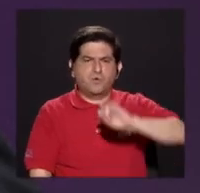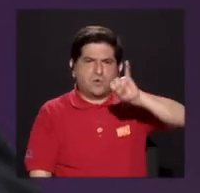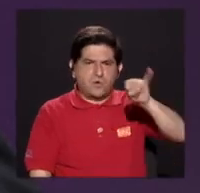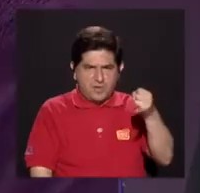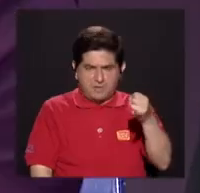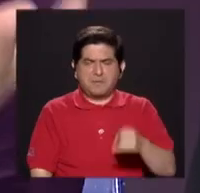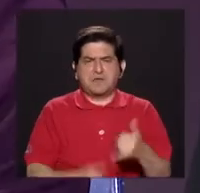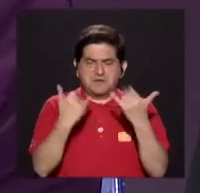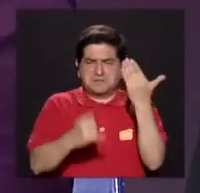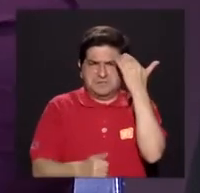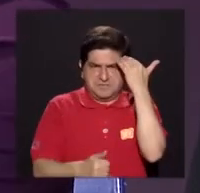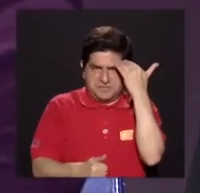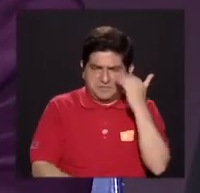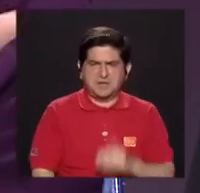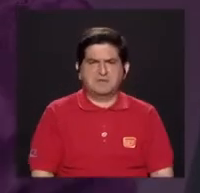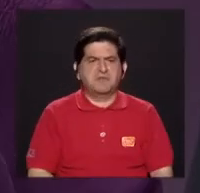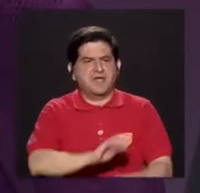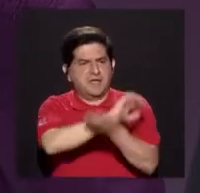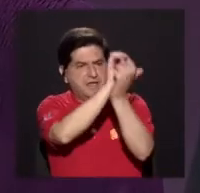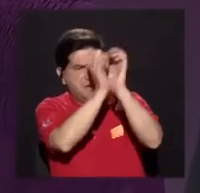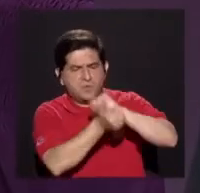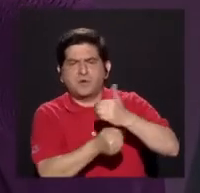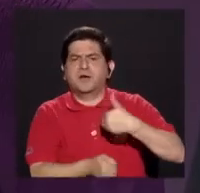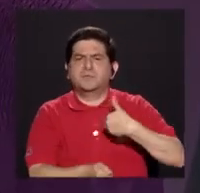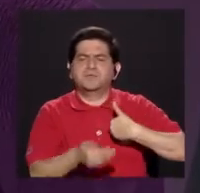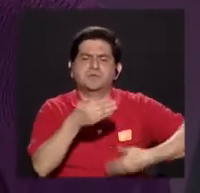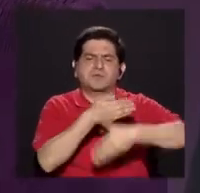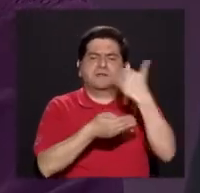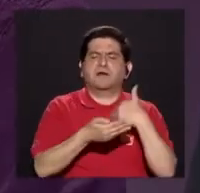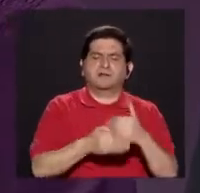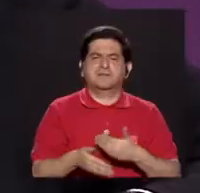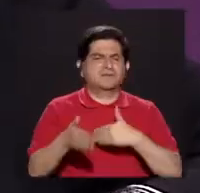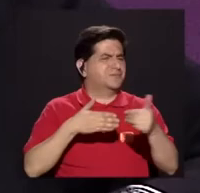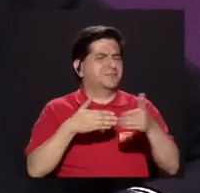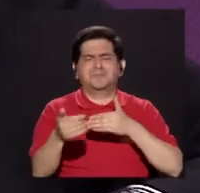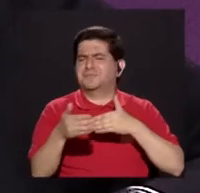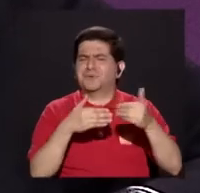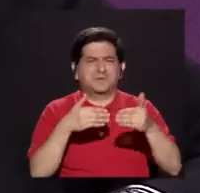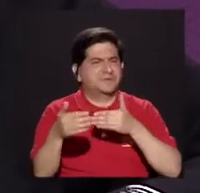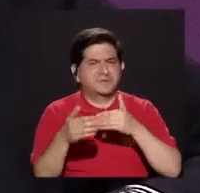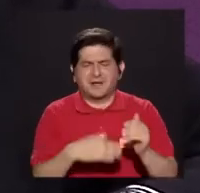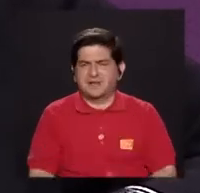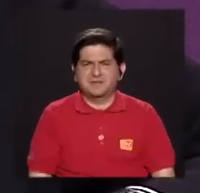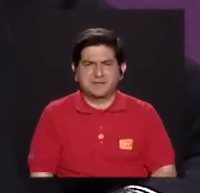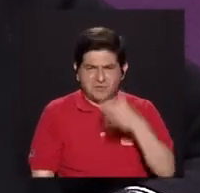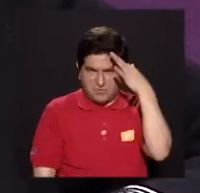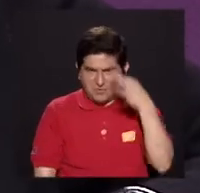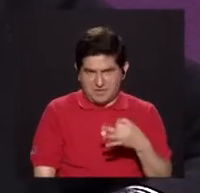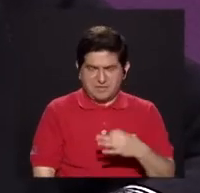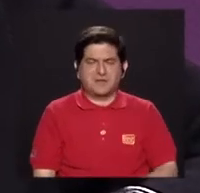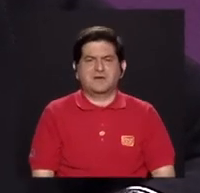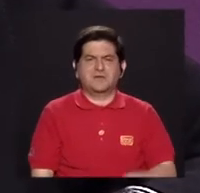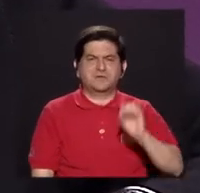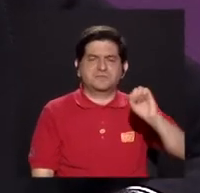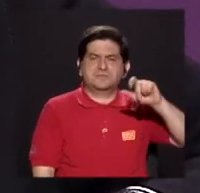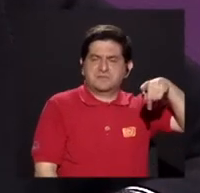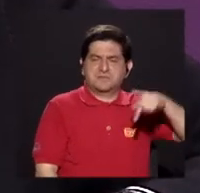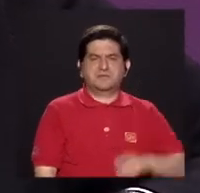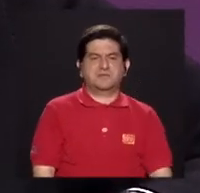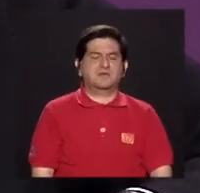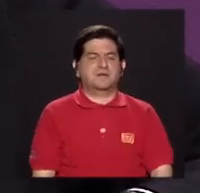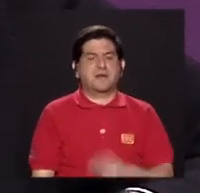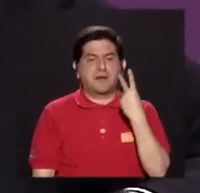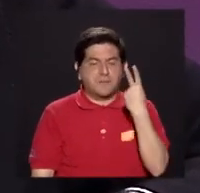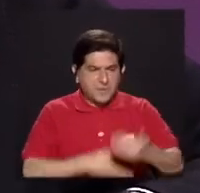prevista porque iba a haber un cambio ya previo, independientemente de la posición de Sandra Pizzo. Yo honestamente, o sea, mirando